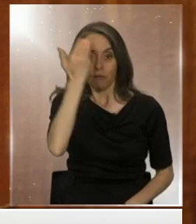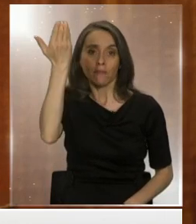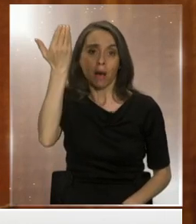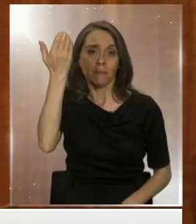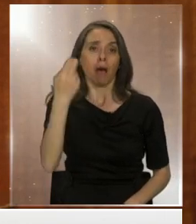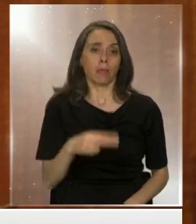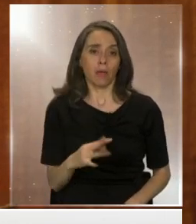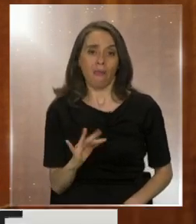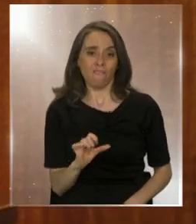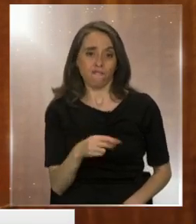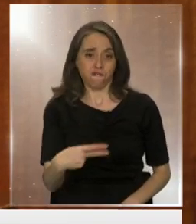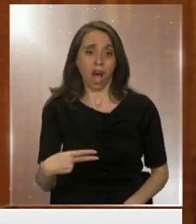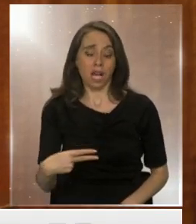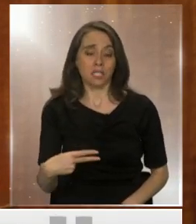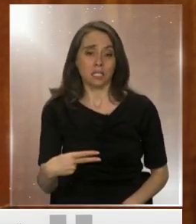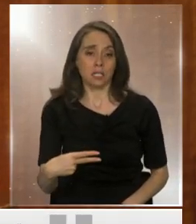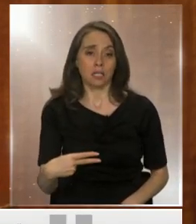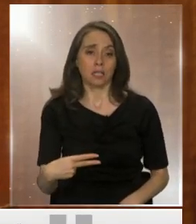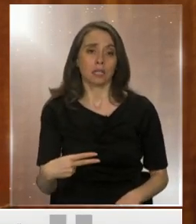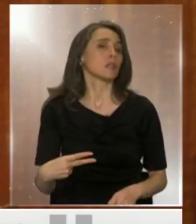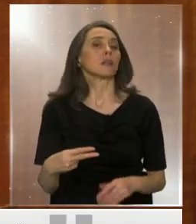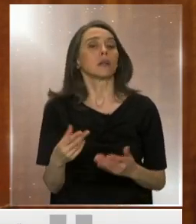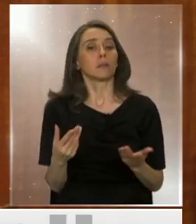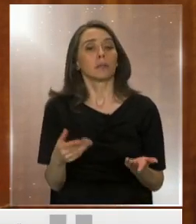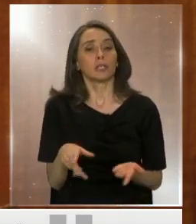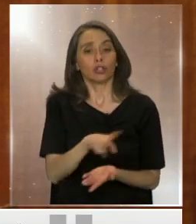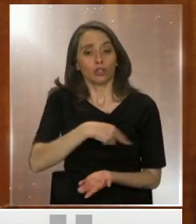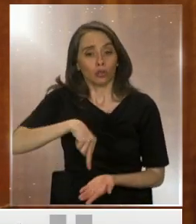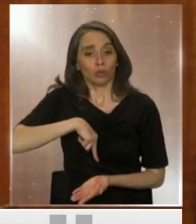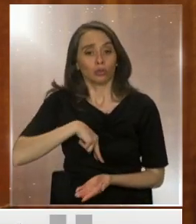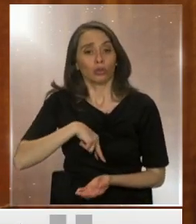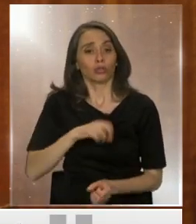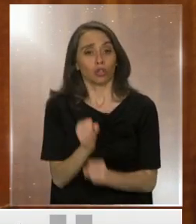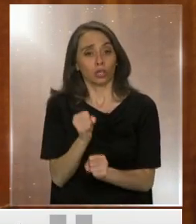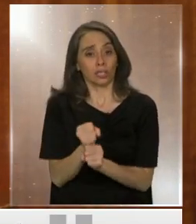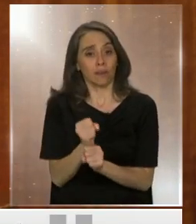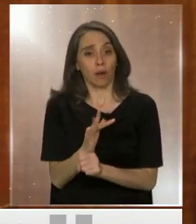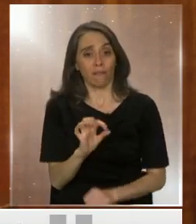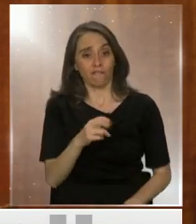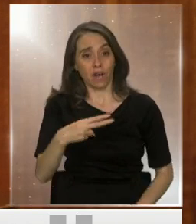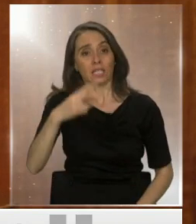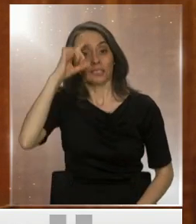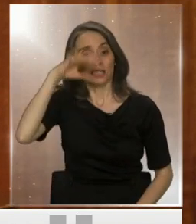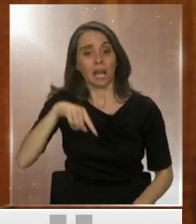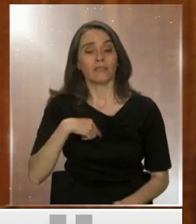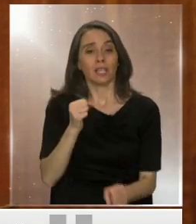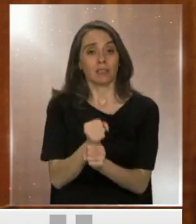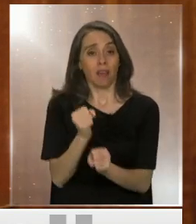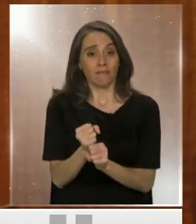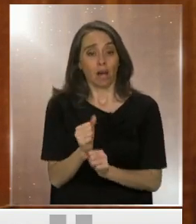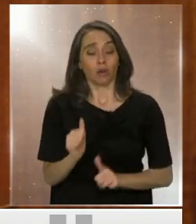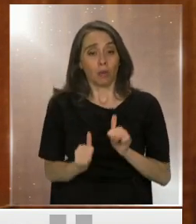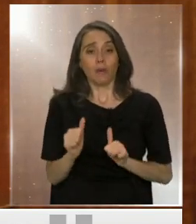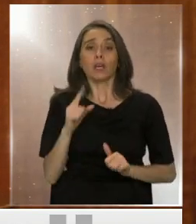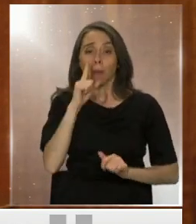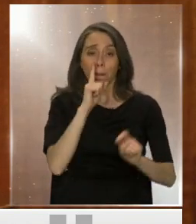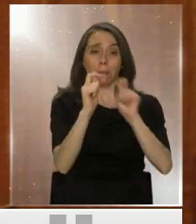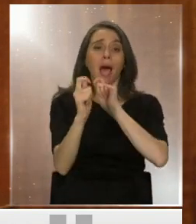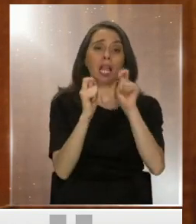nuestra instituciones saben que nosotros estamos en esta situación sabemos que esta es una profesión peligrosa